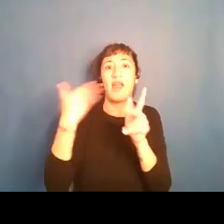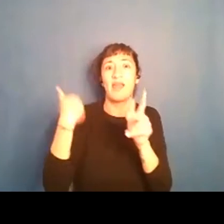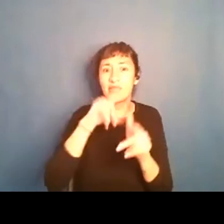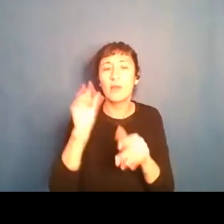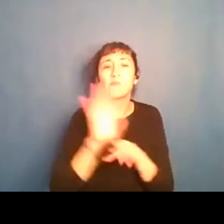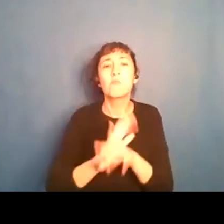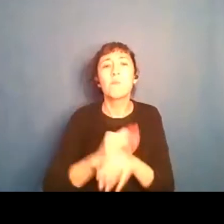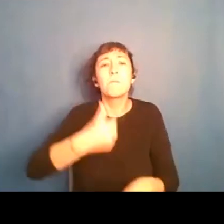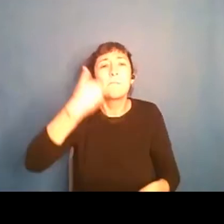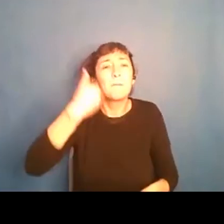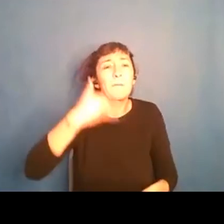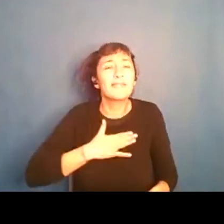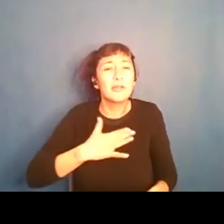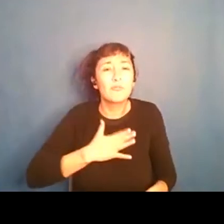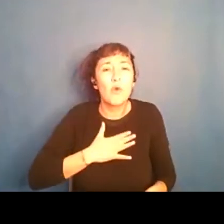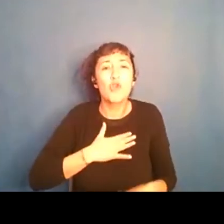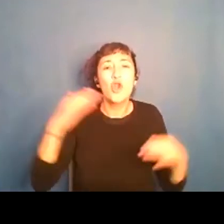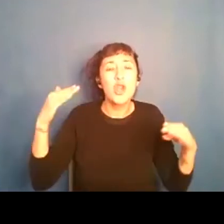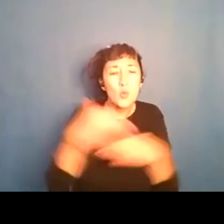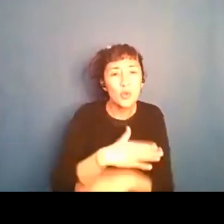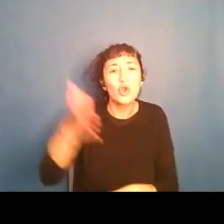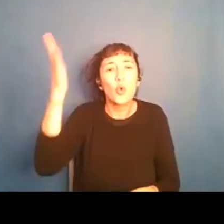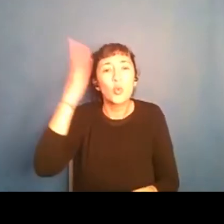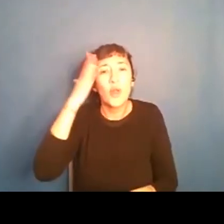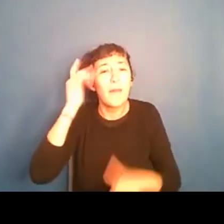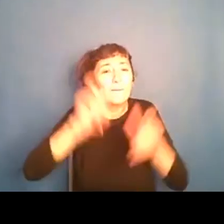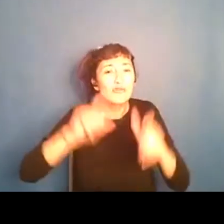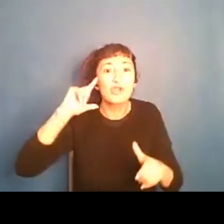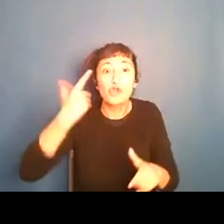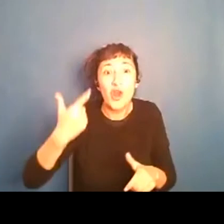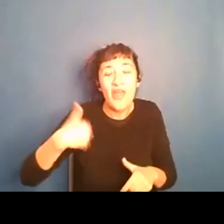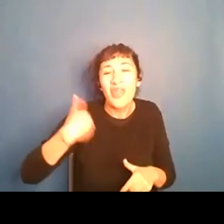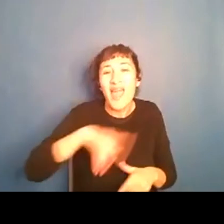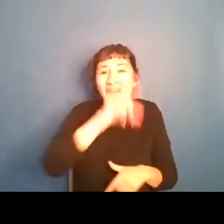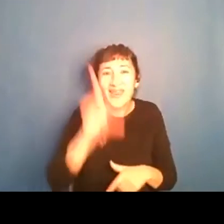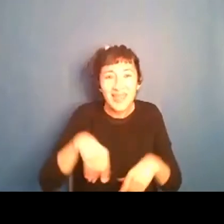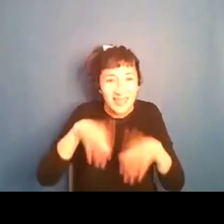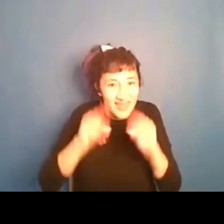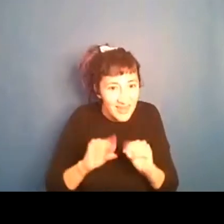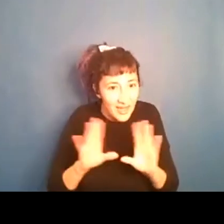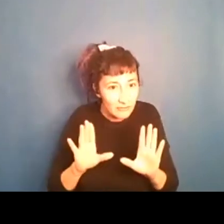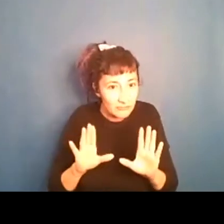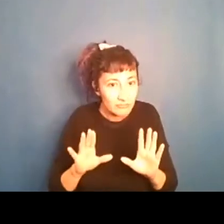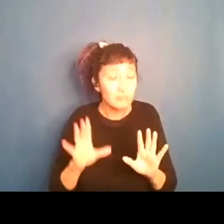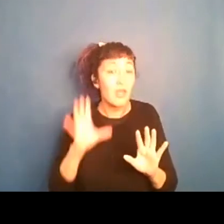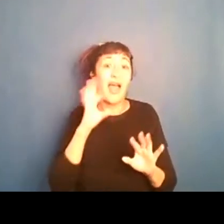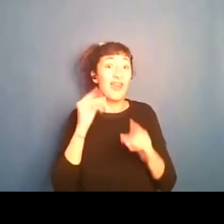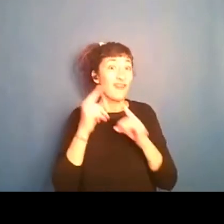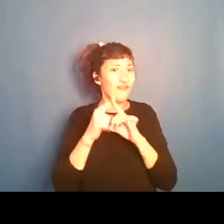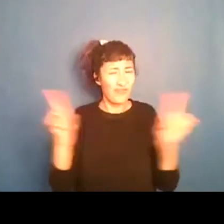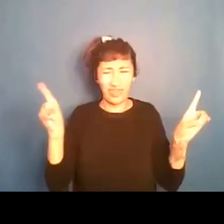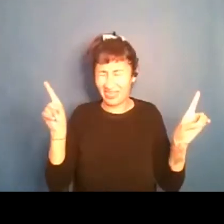de la comunidad sorda del suelo argentino. Algo muy, muy novedoso para este